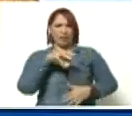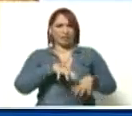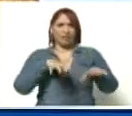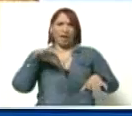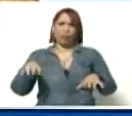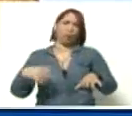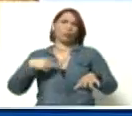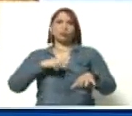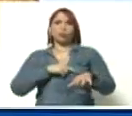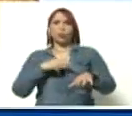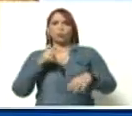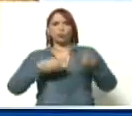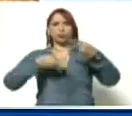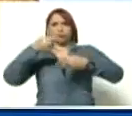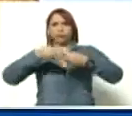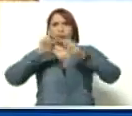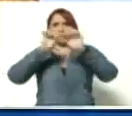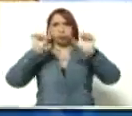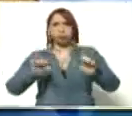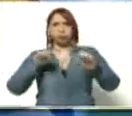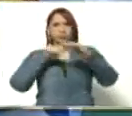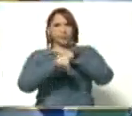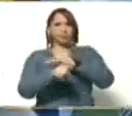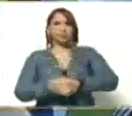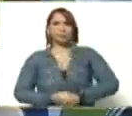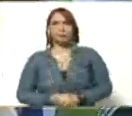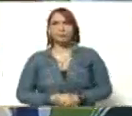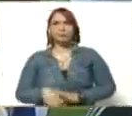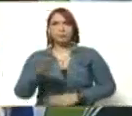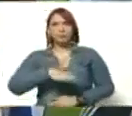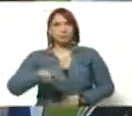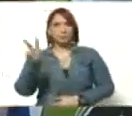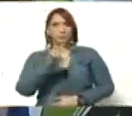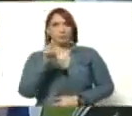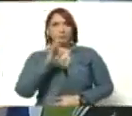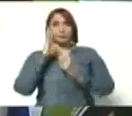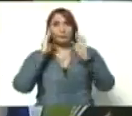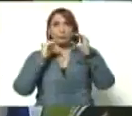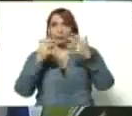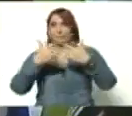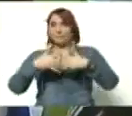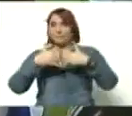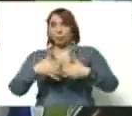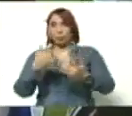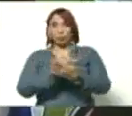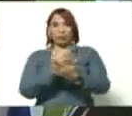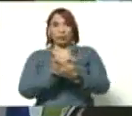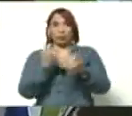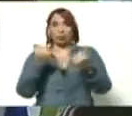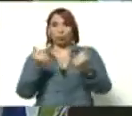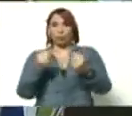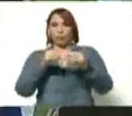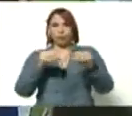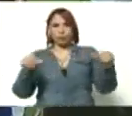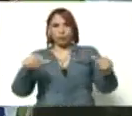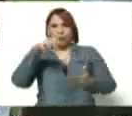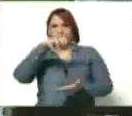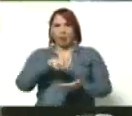este sistema en el territorio, atendiendo además los motores económicos del territorio